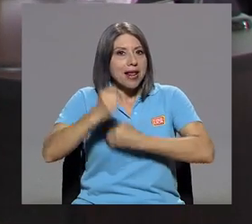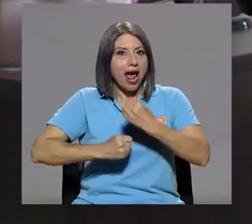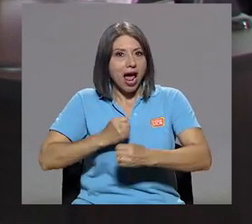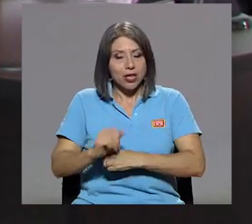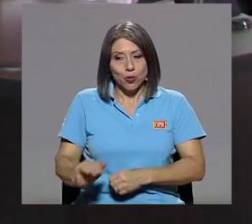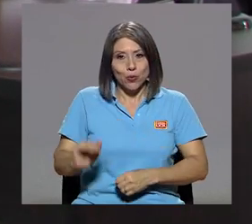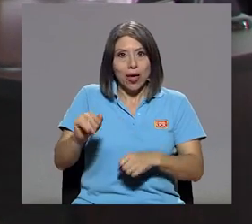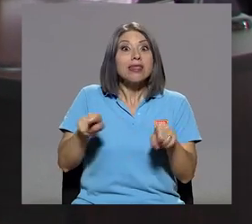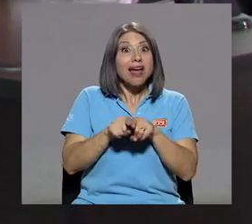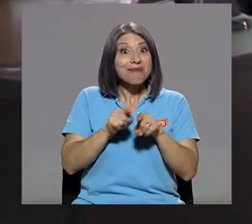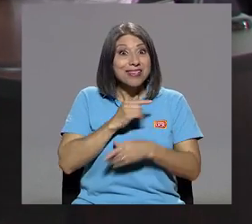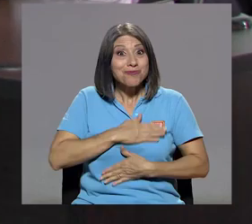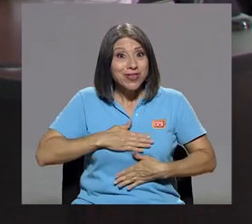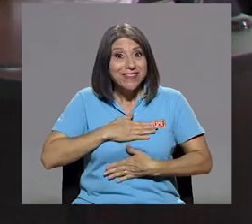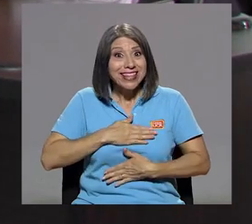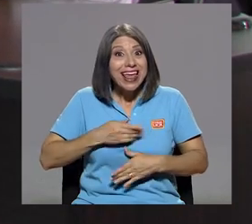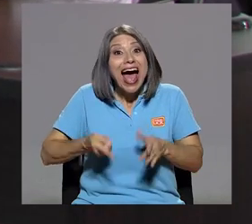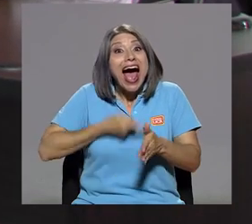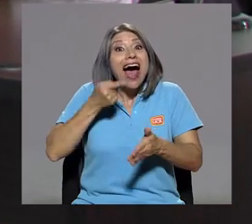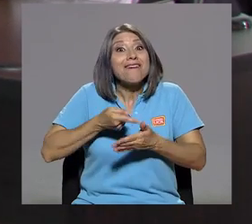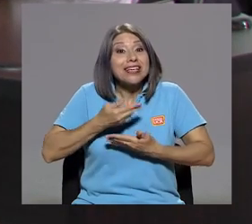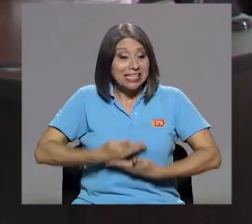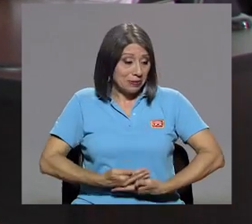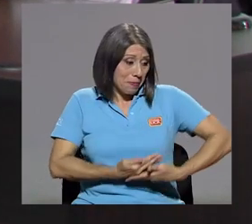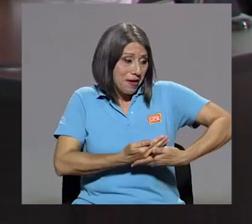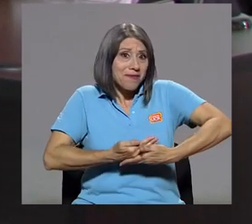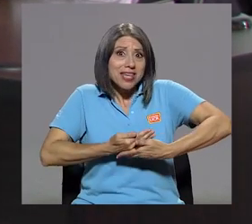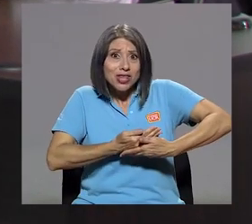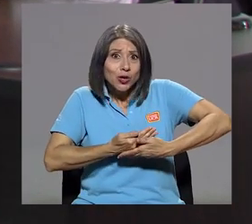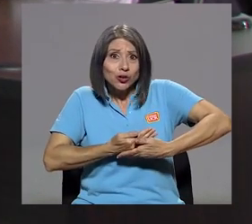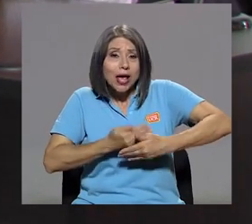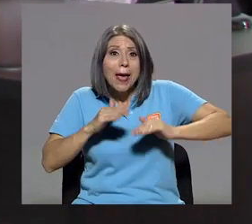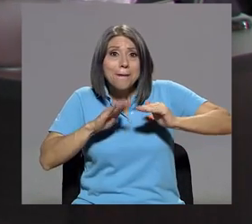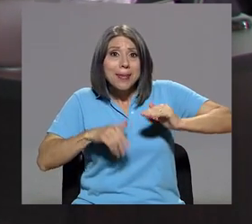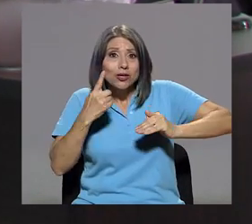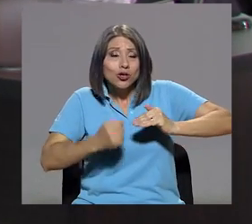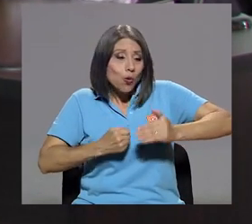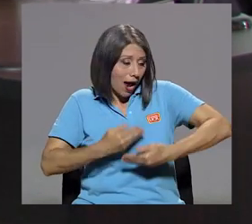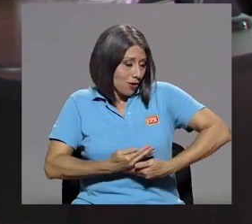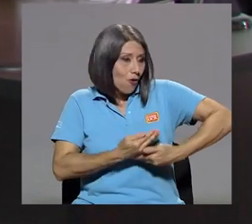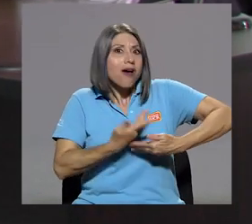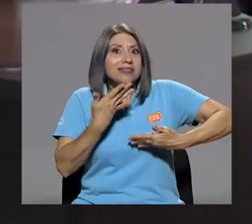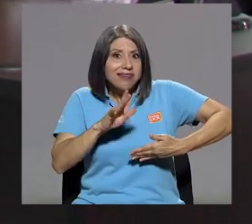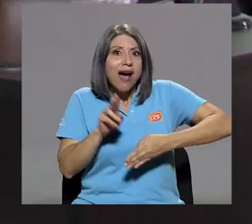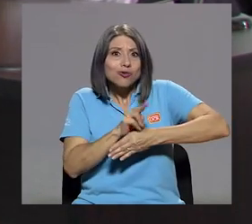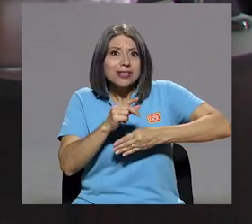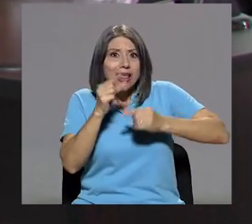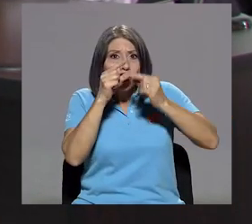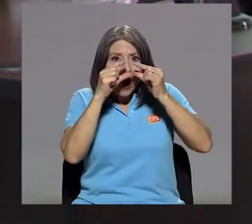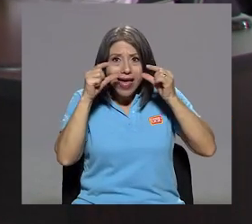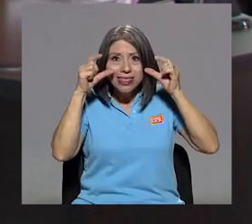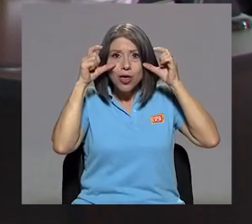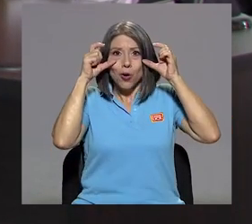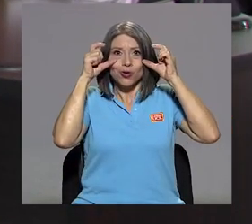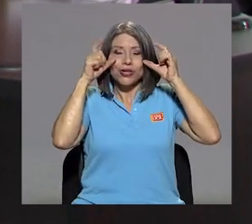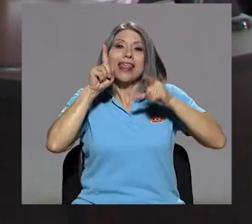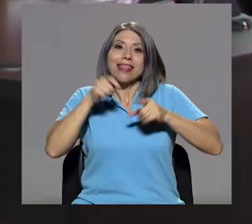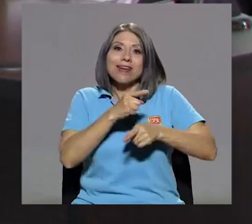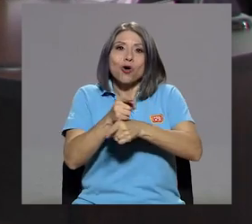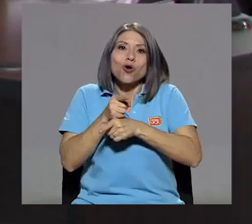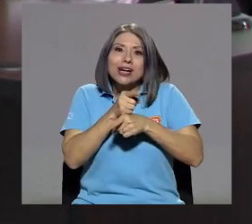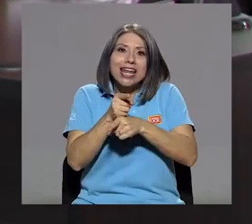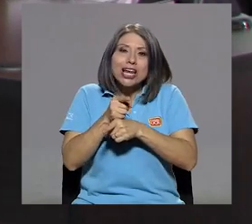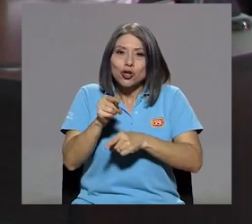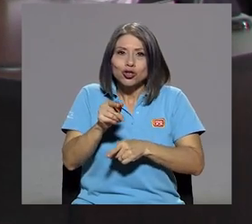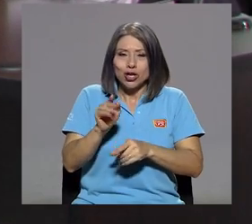divertido, a veces tenemos bebitos de menos de un año con anteojos, que hay que corregirlos desde pequeñitos, porque antes se tenía la idea que había que hacerlo hasta